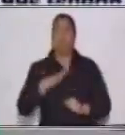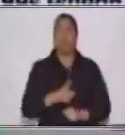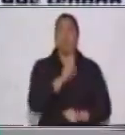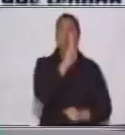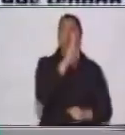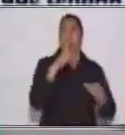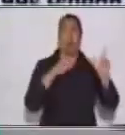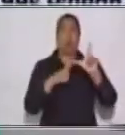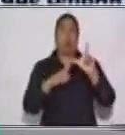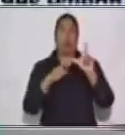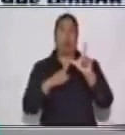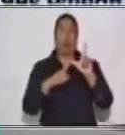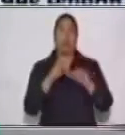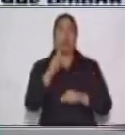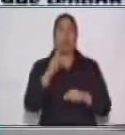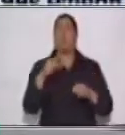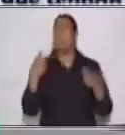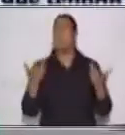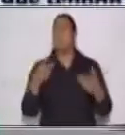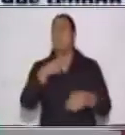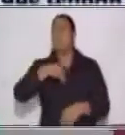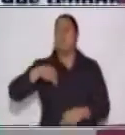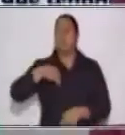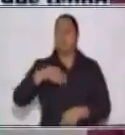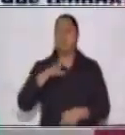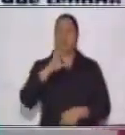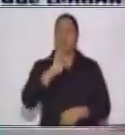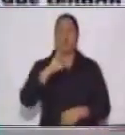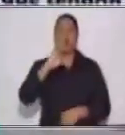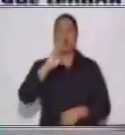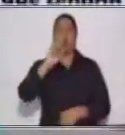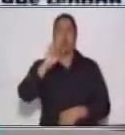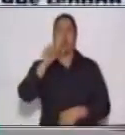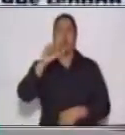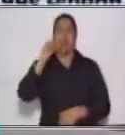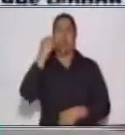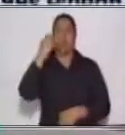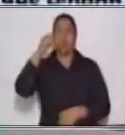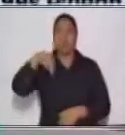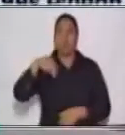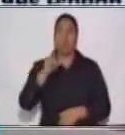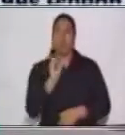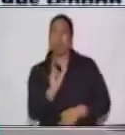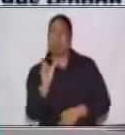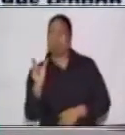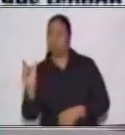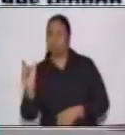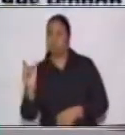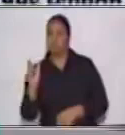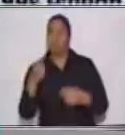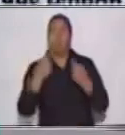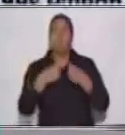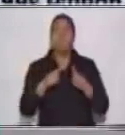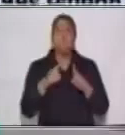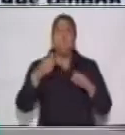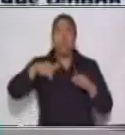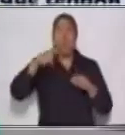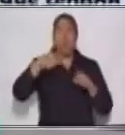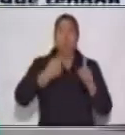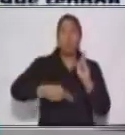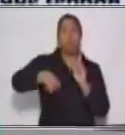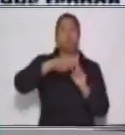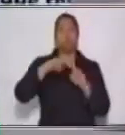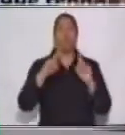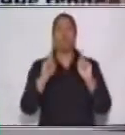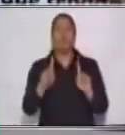llama ecuación? En este caso estamos incluyendo una variable, la variable x. Y para establecer